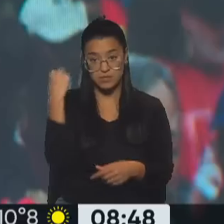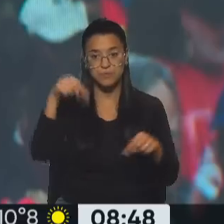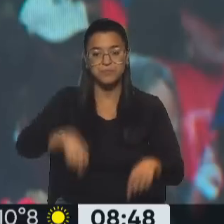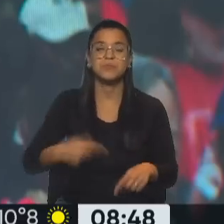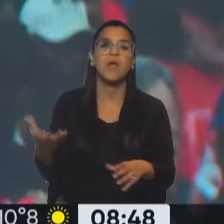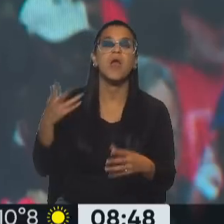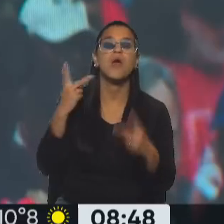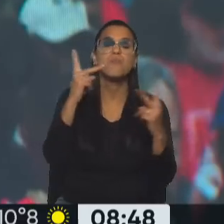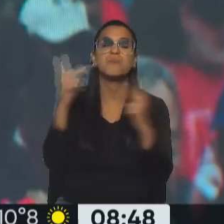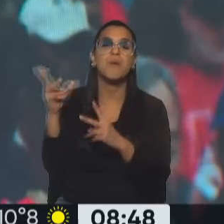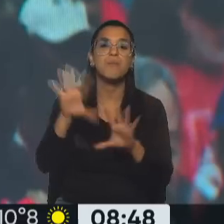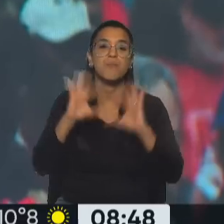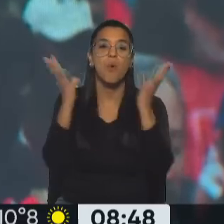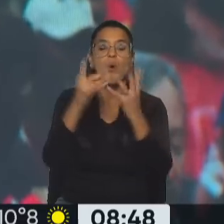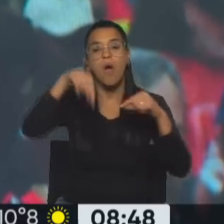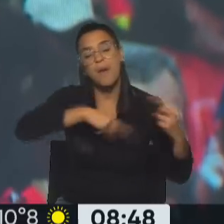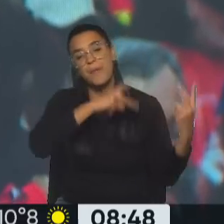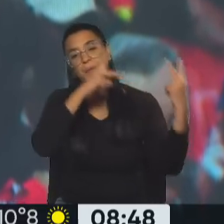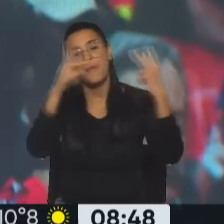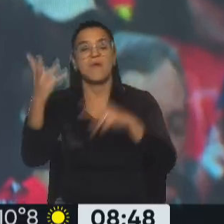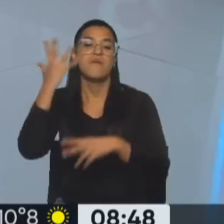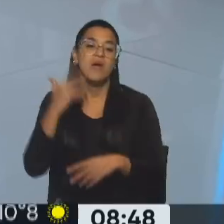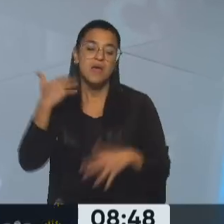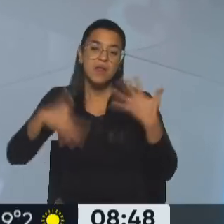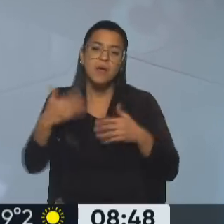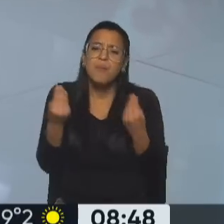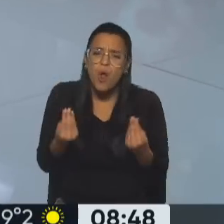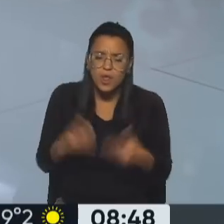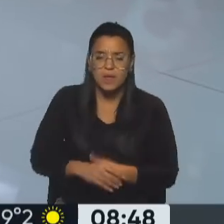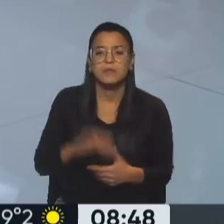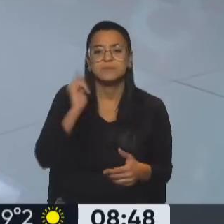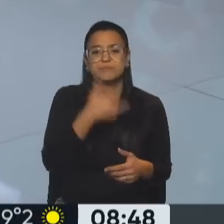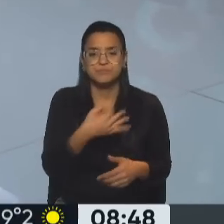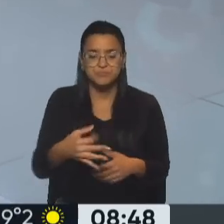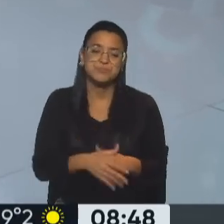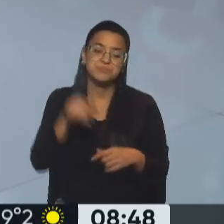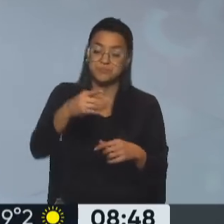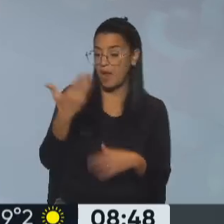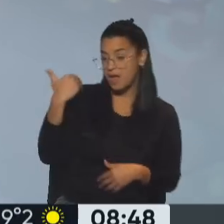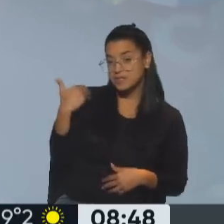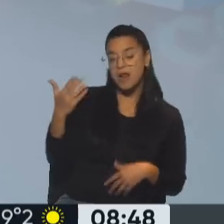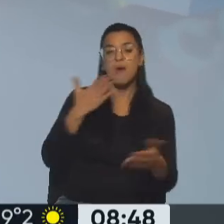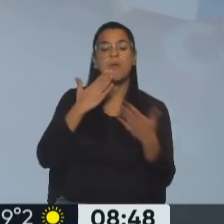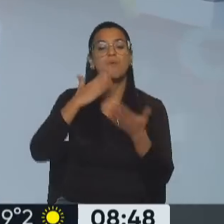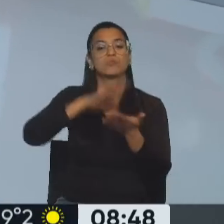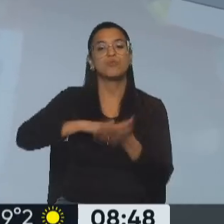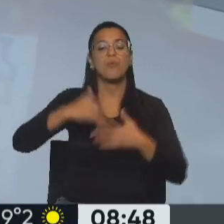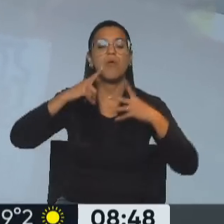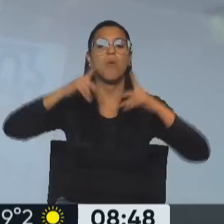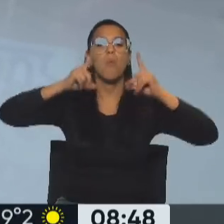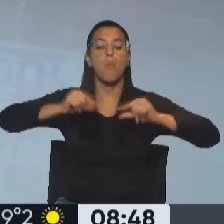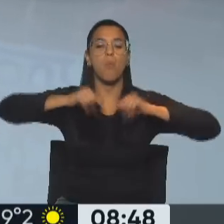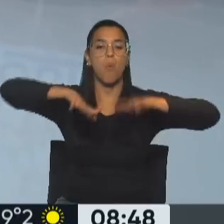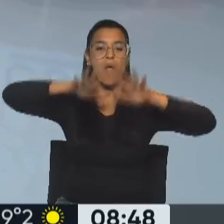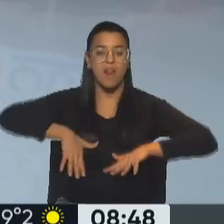Damos una vuelta por el mundo y nos vamos a Francia rápidamente con Alejandra Loukau. Ale, ¿por qué? Sí, así es. Bueno, ayer hablábamos de la huelga de los